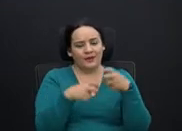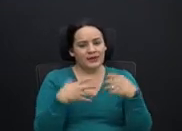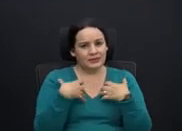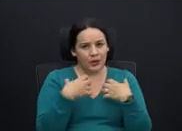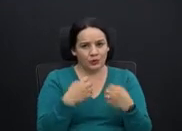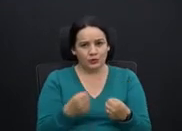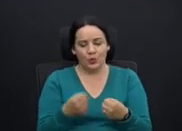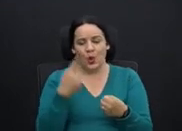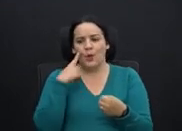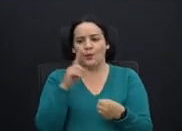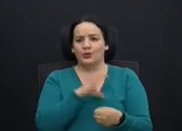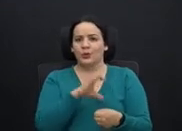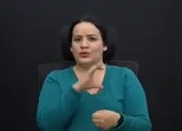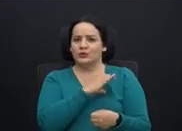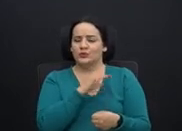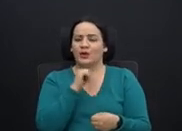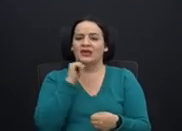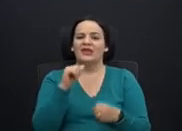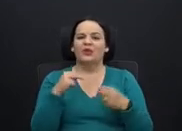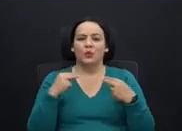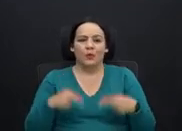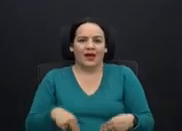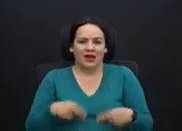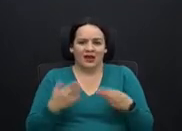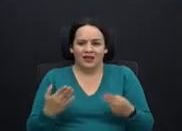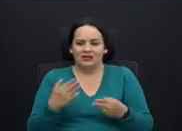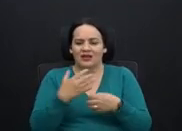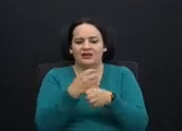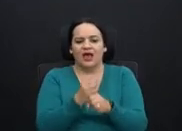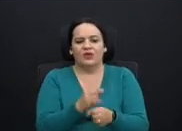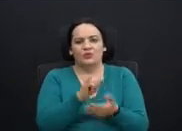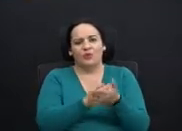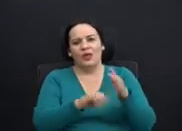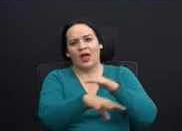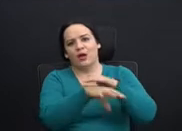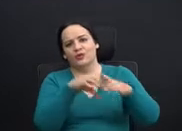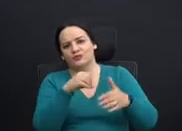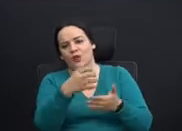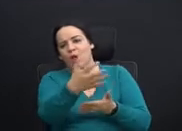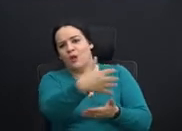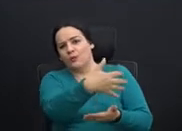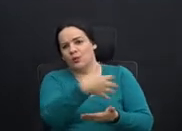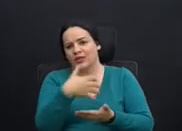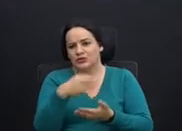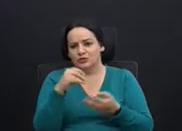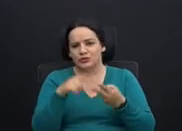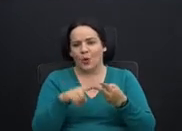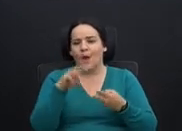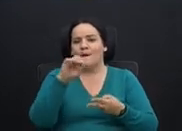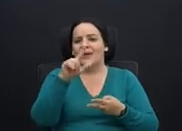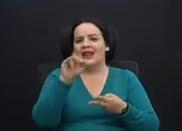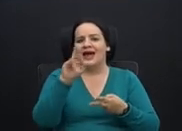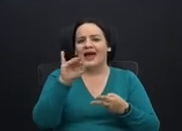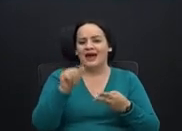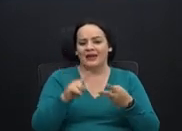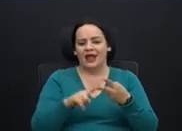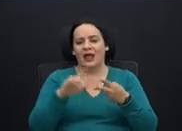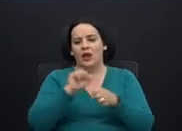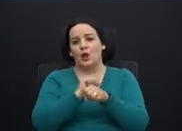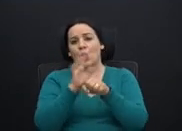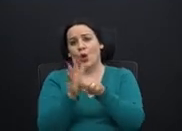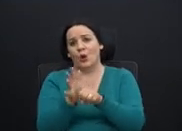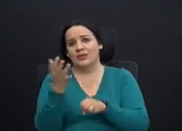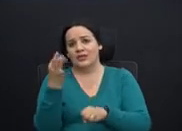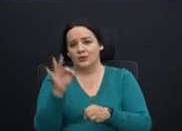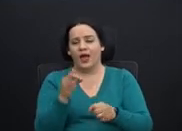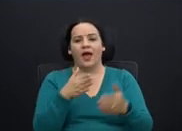condiciones infrahumanas en que se ha realizado la explotación, como lo de la malaria y ahora recientemente el COVID-19, que por supuesto que también